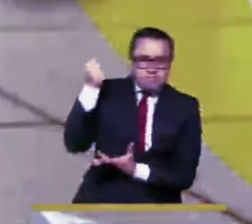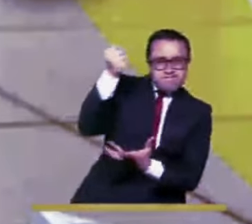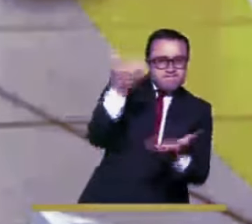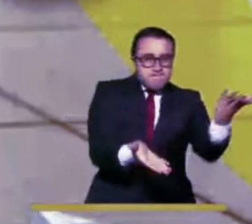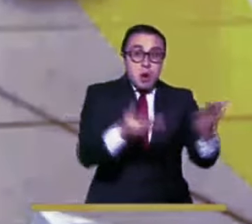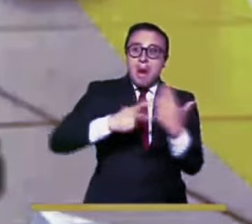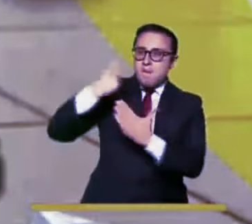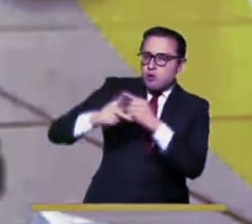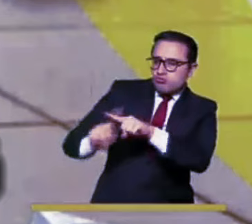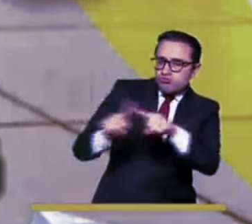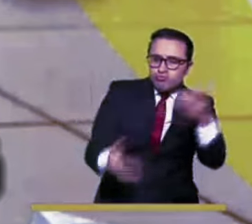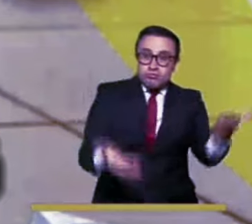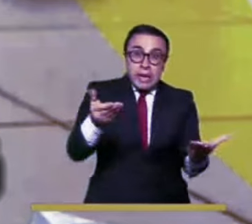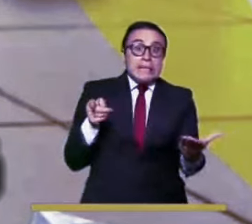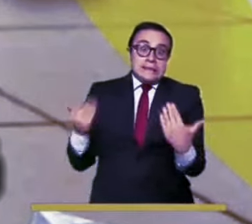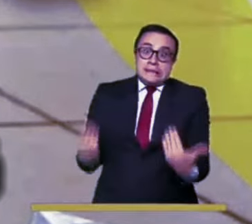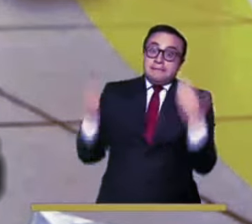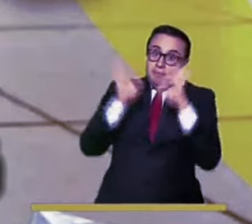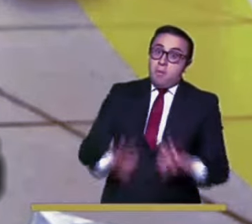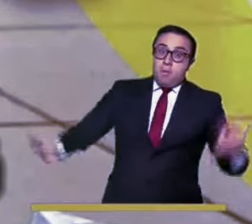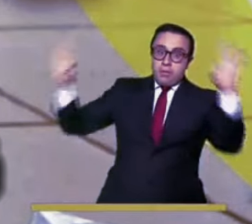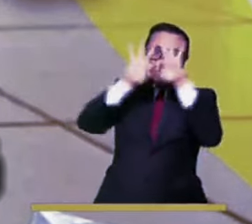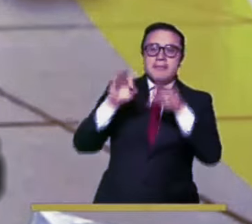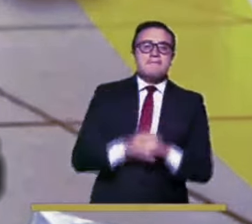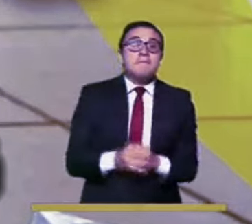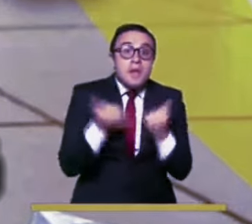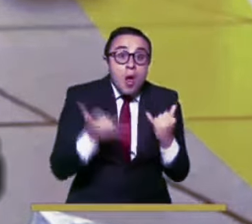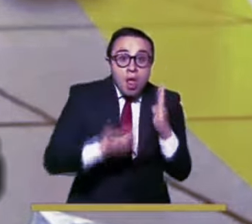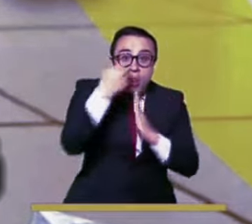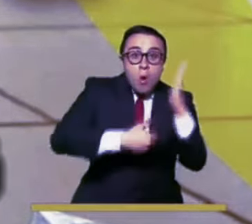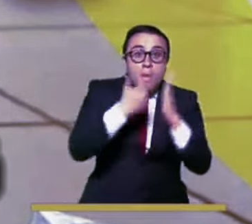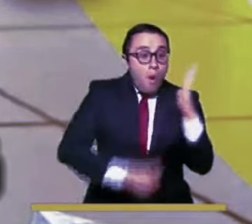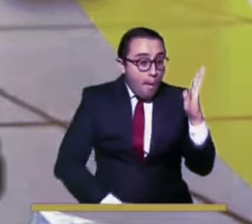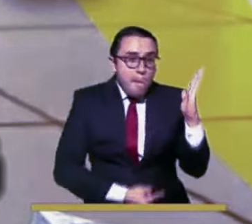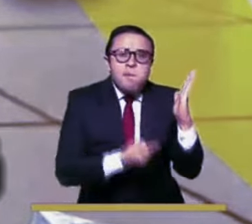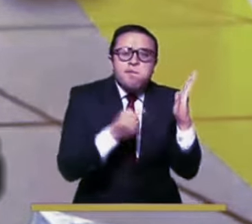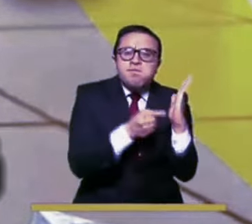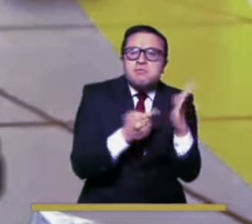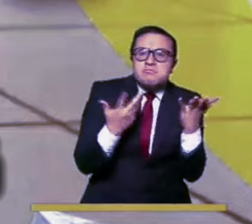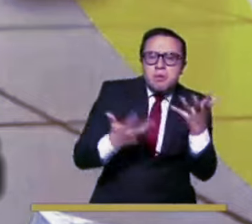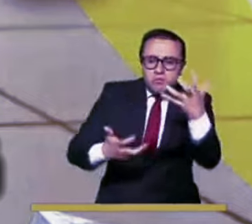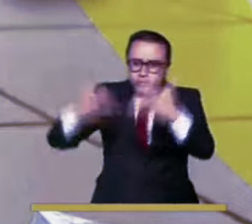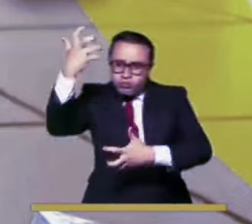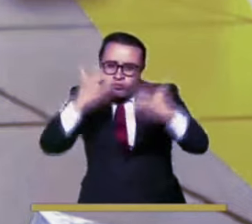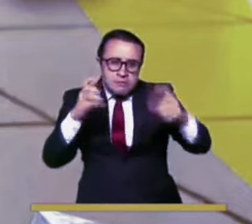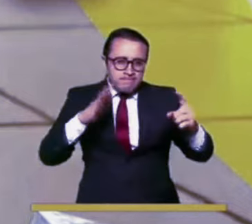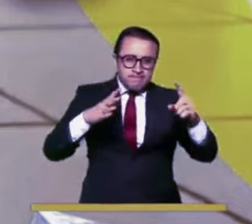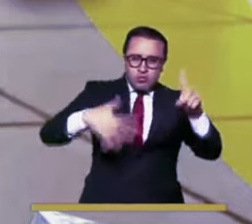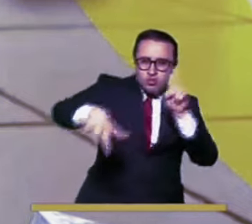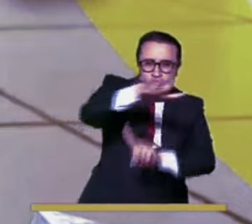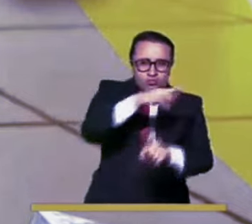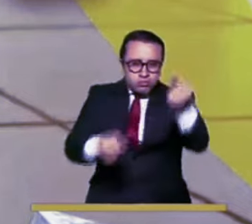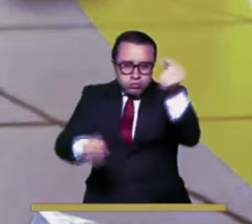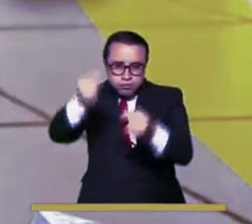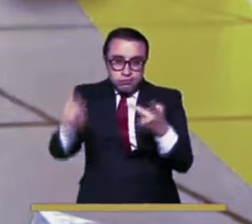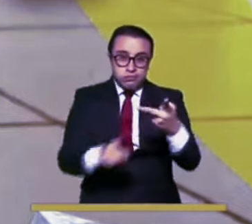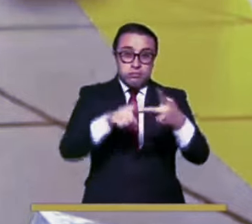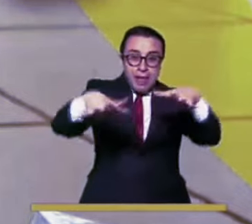proyectos. El documento que aquí está evaluó condiciones económicas,